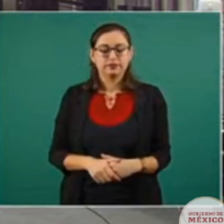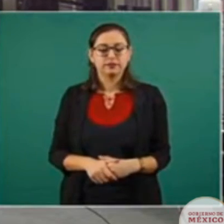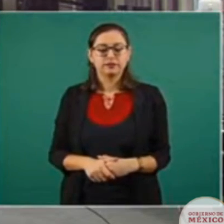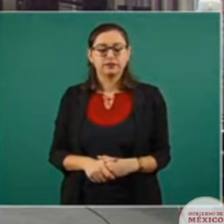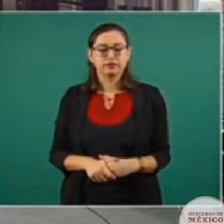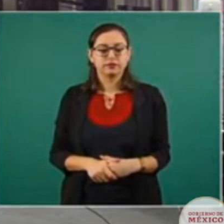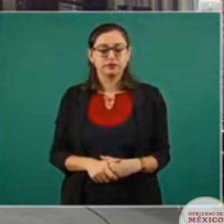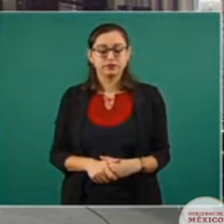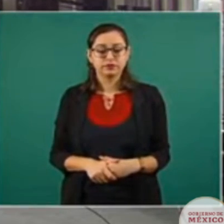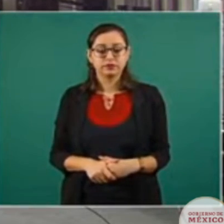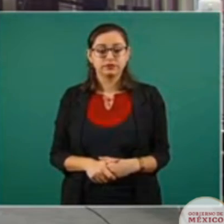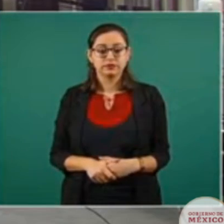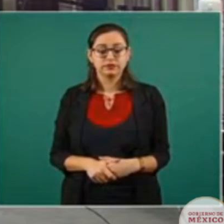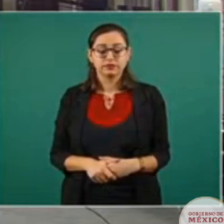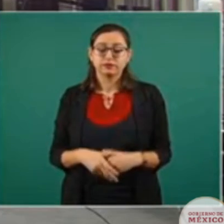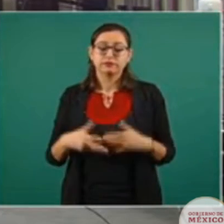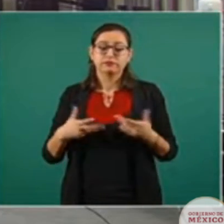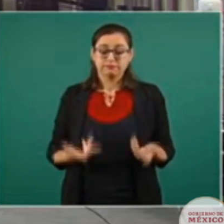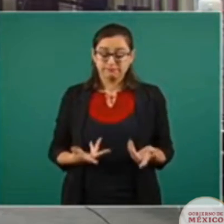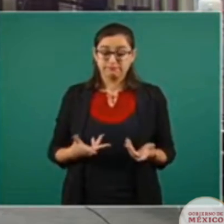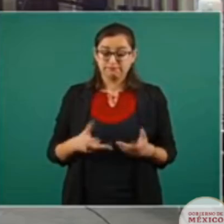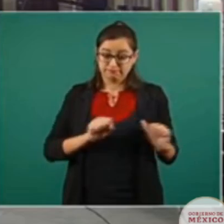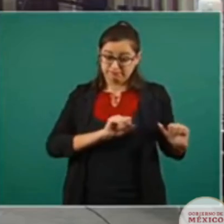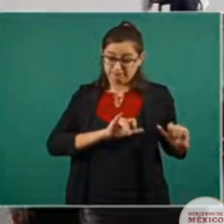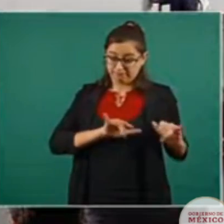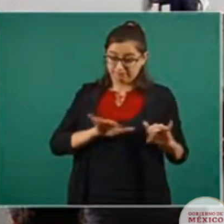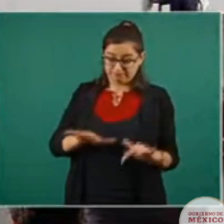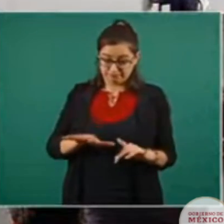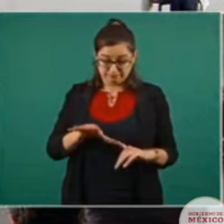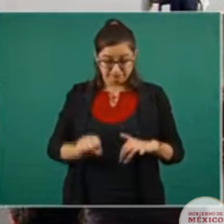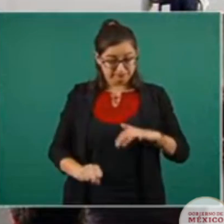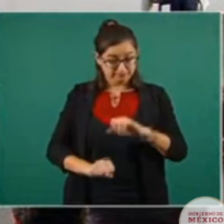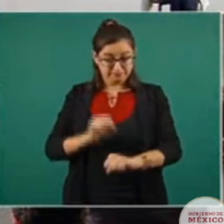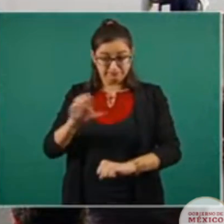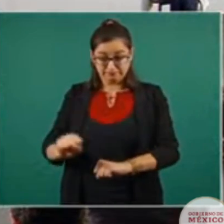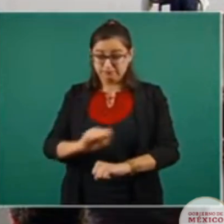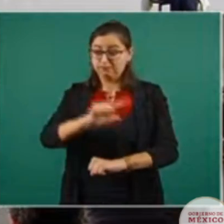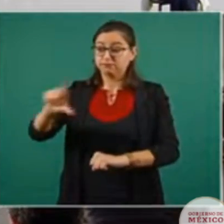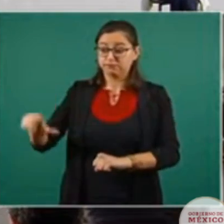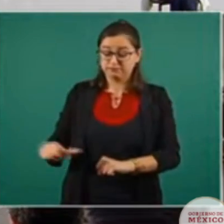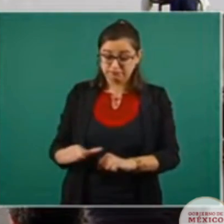Tanto en la conquista como en el proceso de colonización que siguió, se cometieron